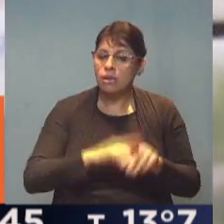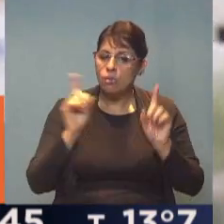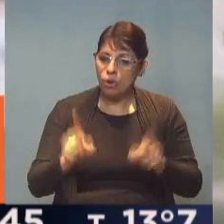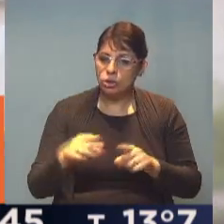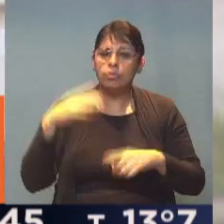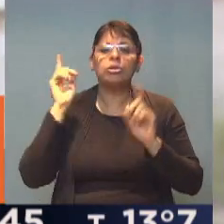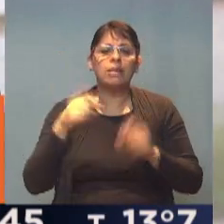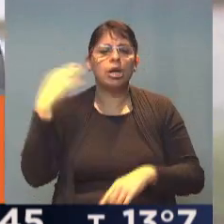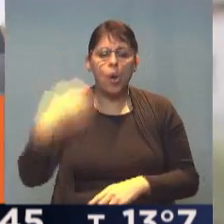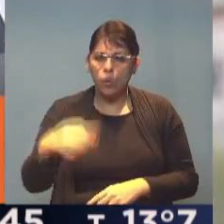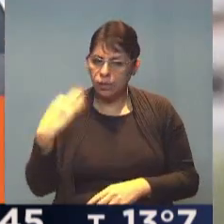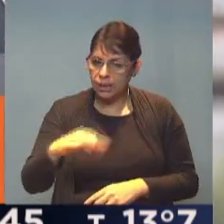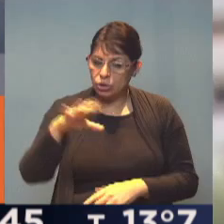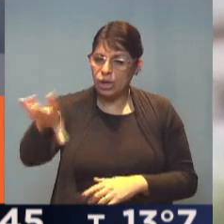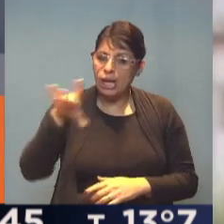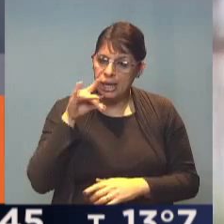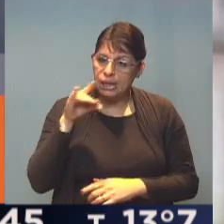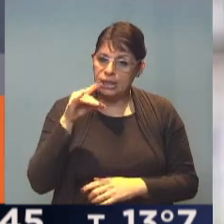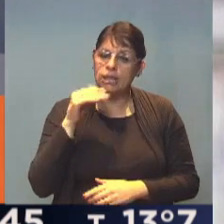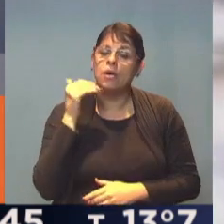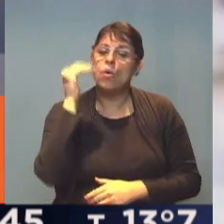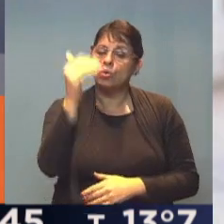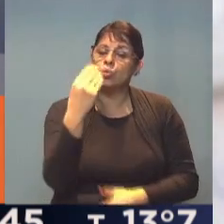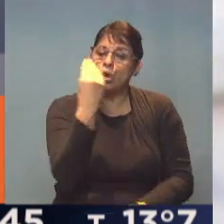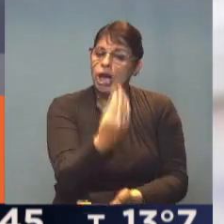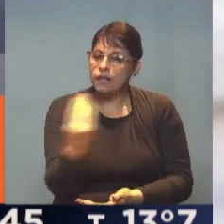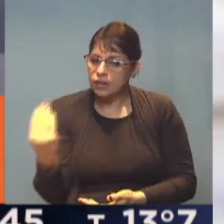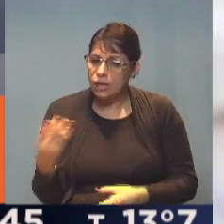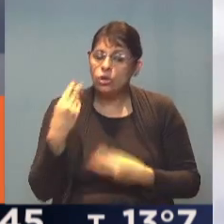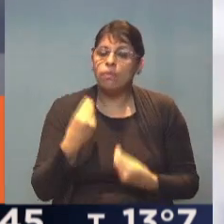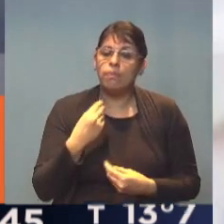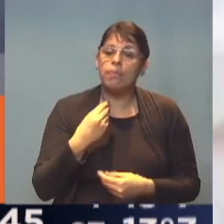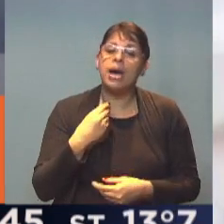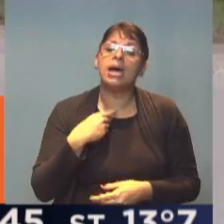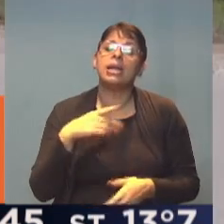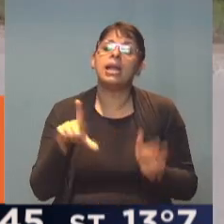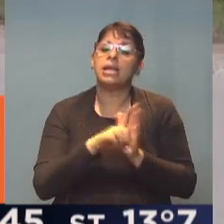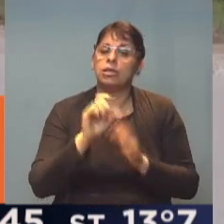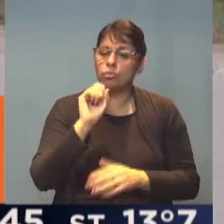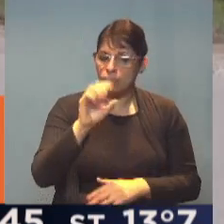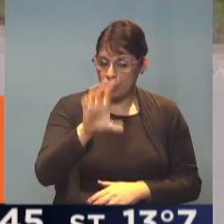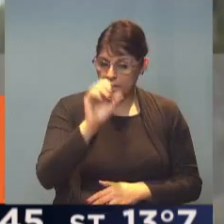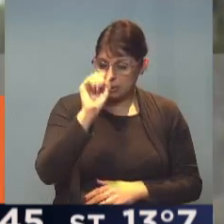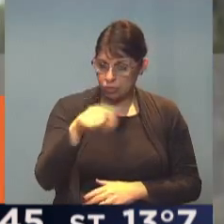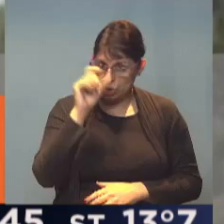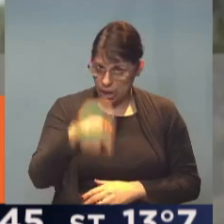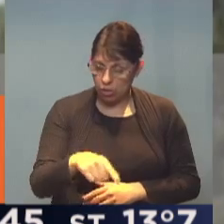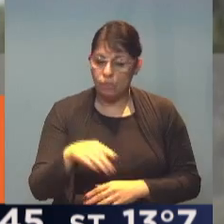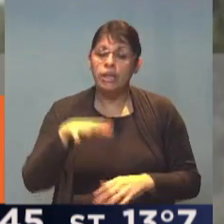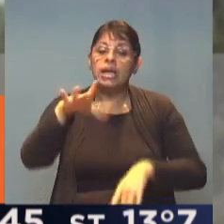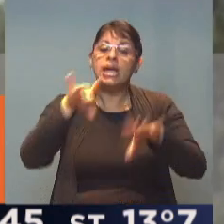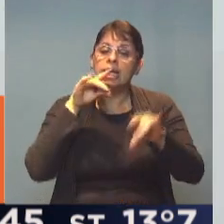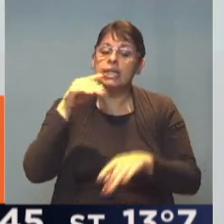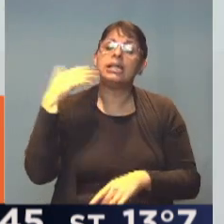y obligatorias. Va a elegir a los futuros candidatos para la legislatura provincial. Chaco elige a 16